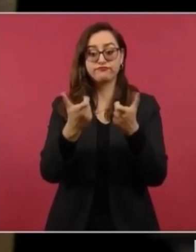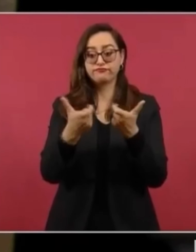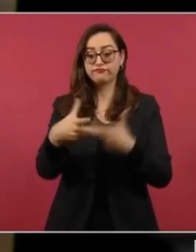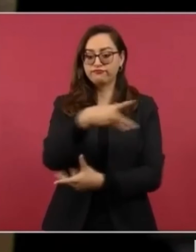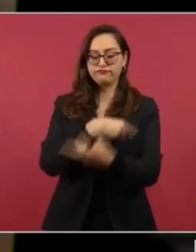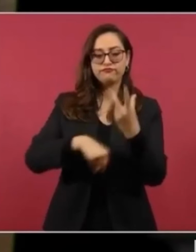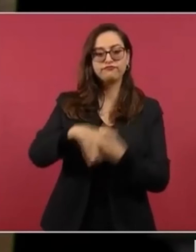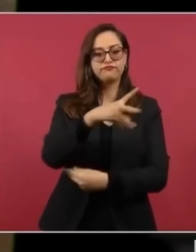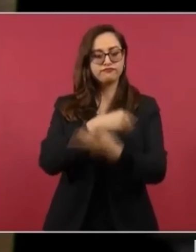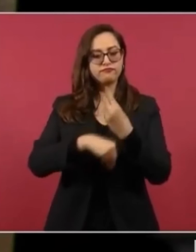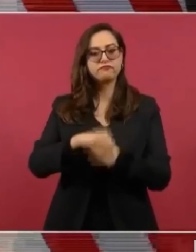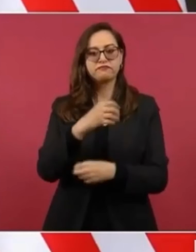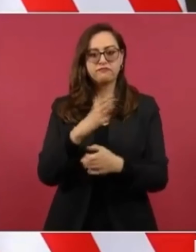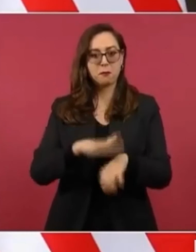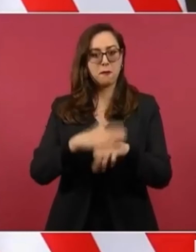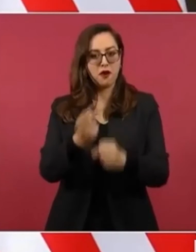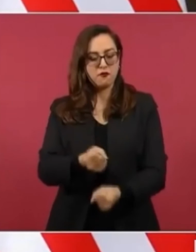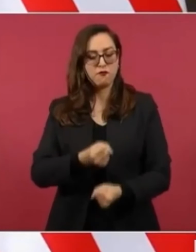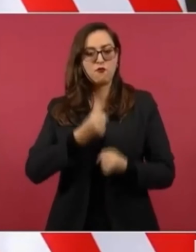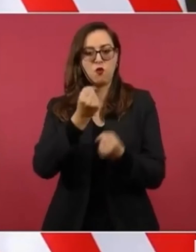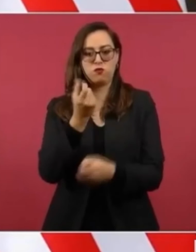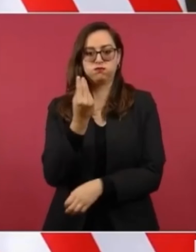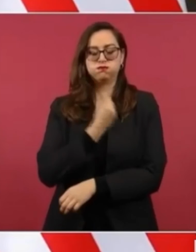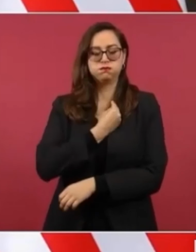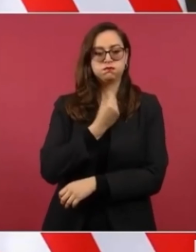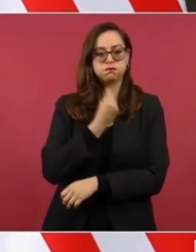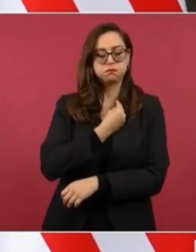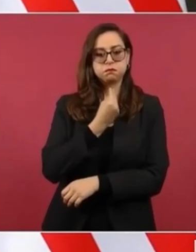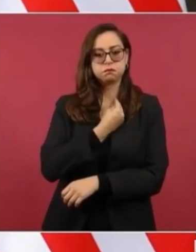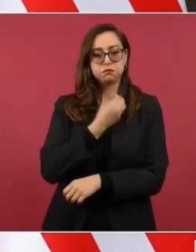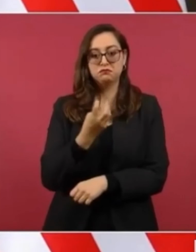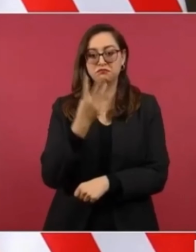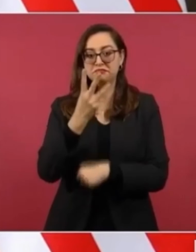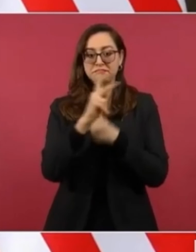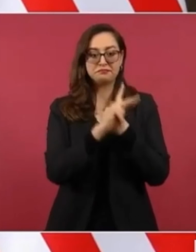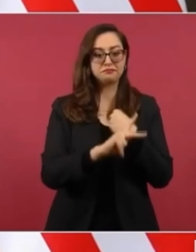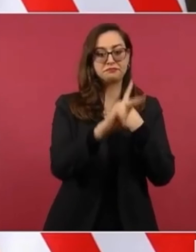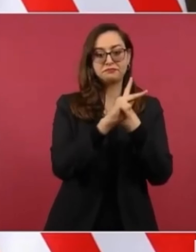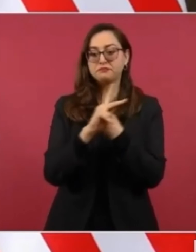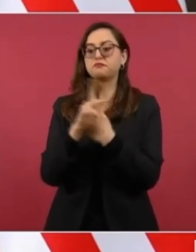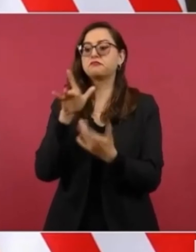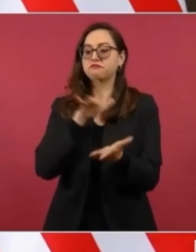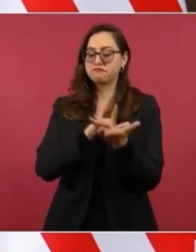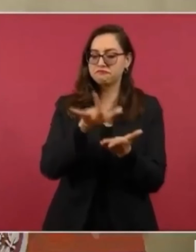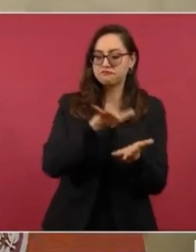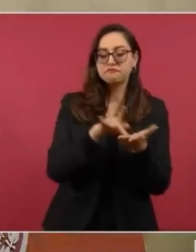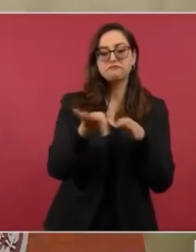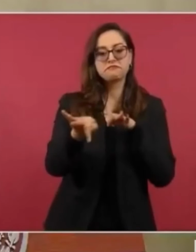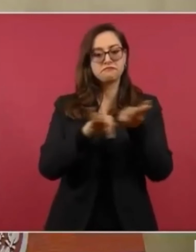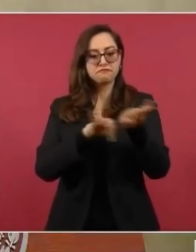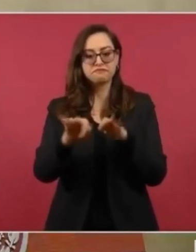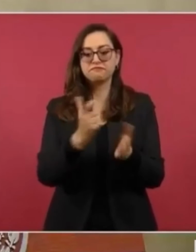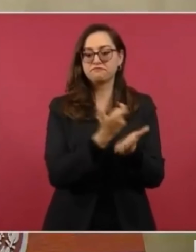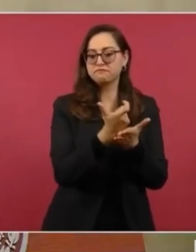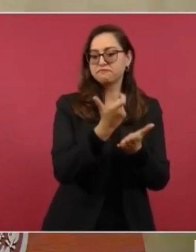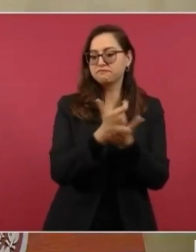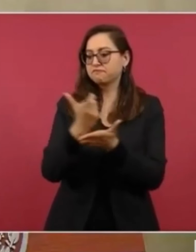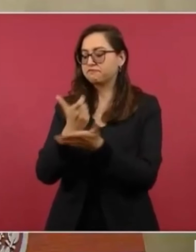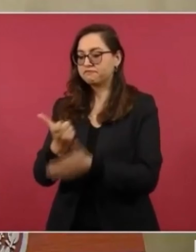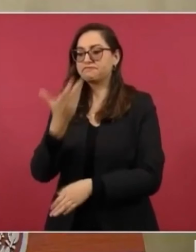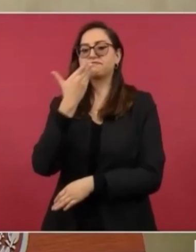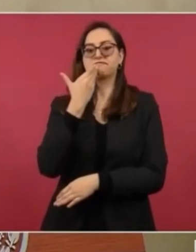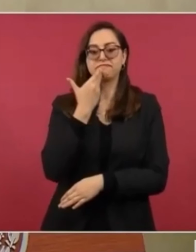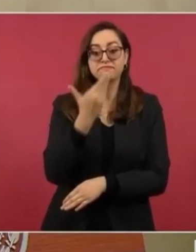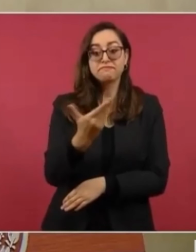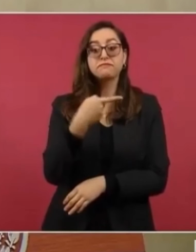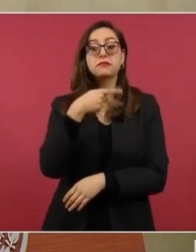fortalecer nuestra relación económica entre nuestros países, apoyar empleos bien remunerados en nuestros países, pero esto genera también un